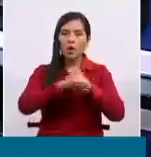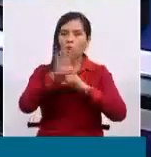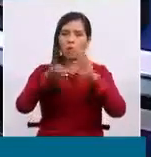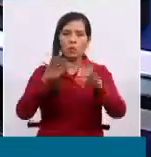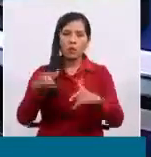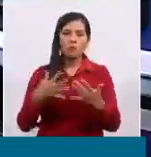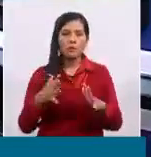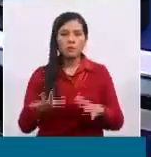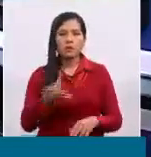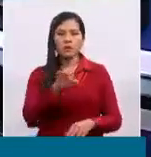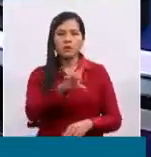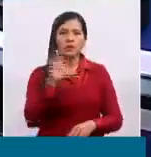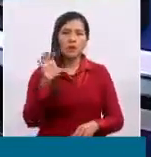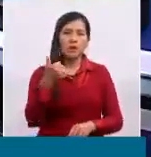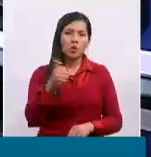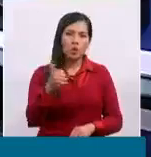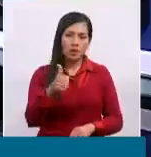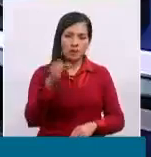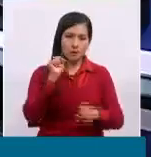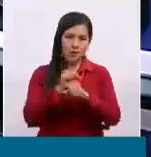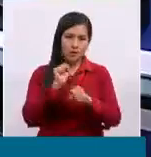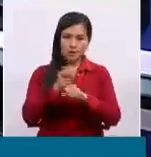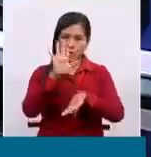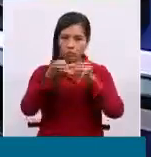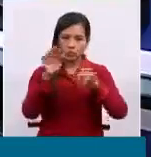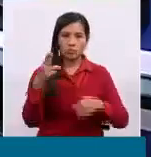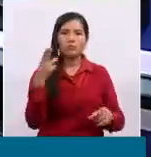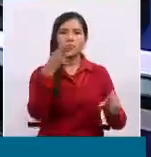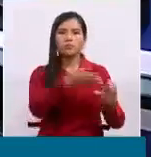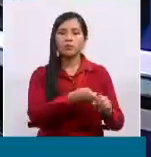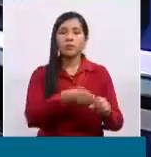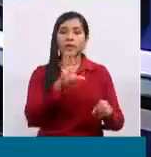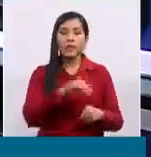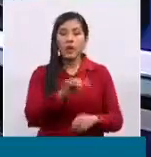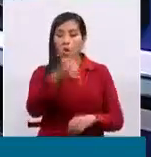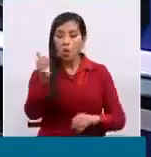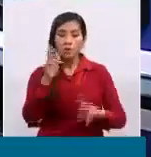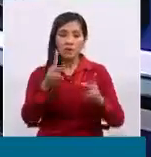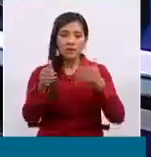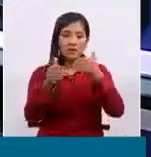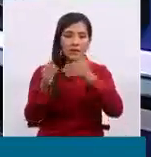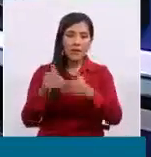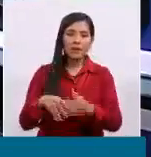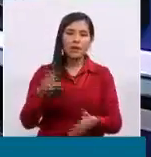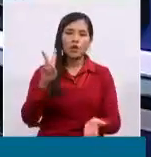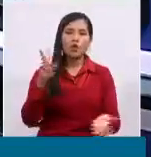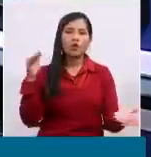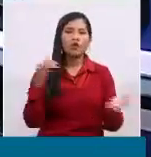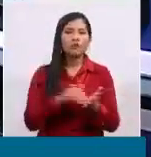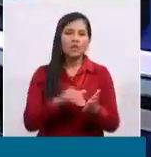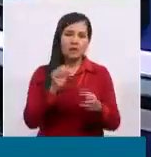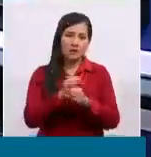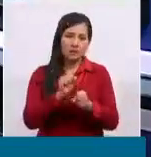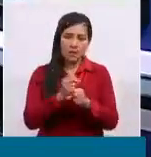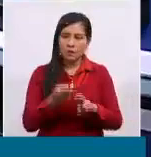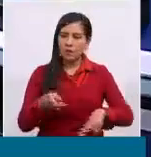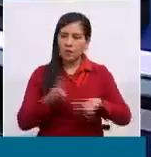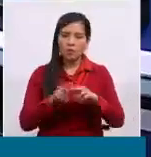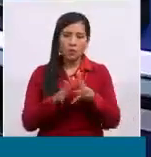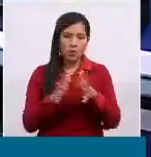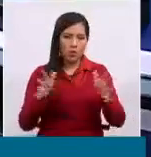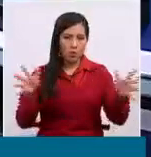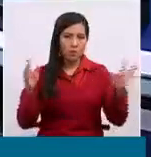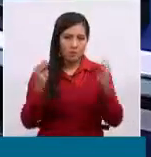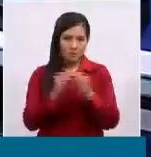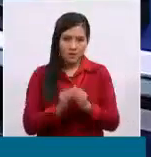110 empleos de manera directa y más de 2.000 empleos indirectos, ¿no? El efecto multiplicador realmente es muy importante